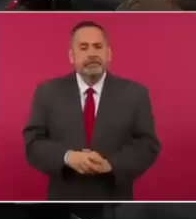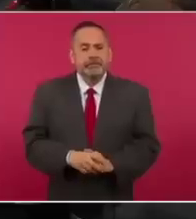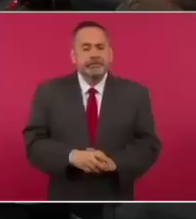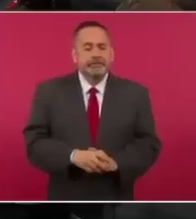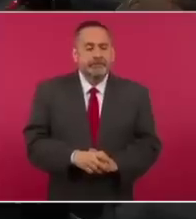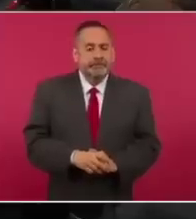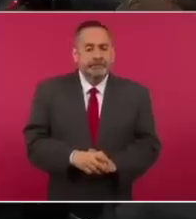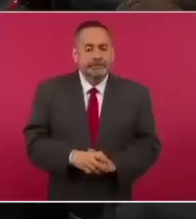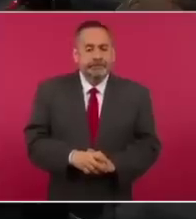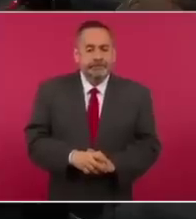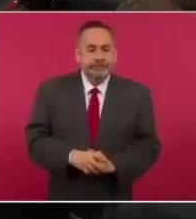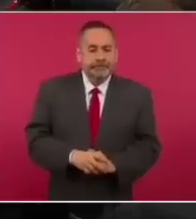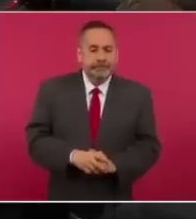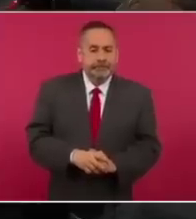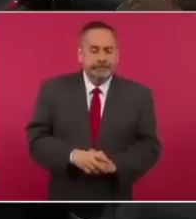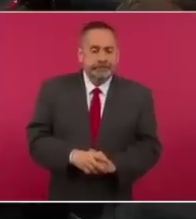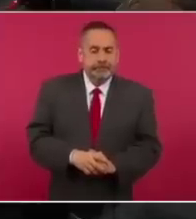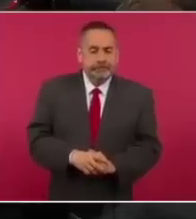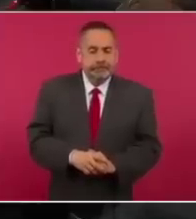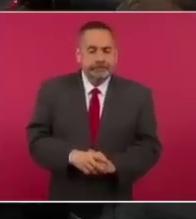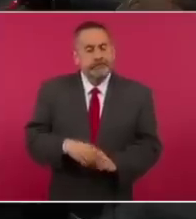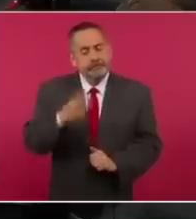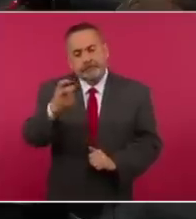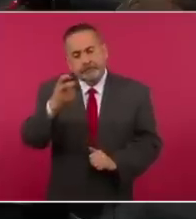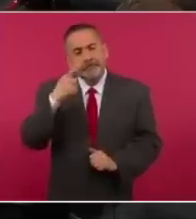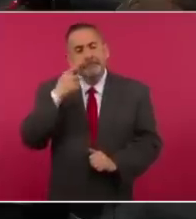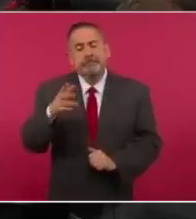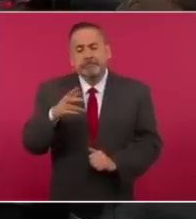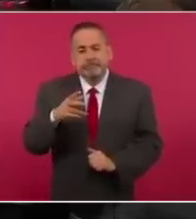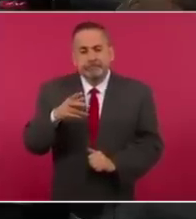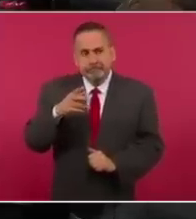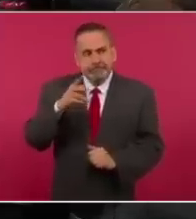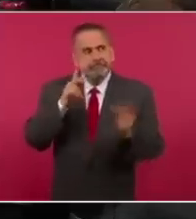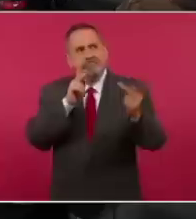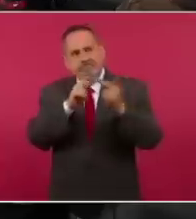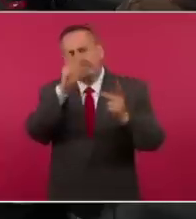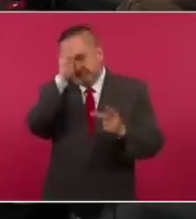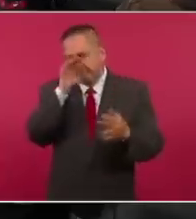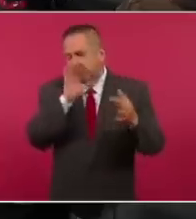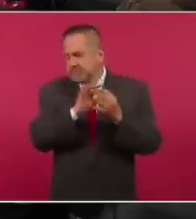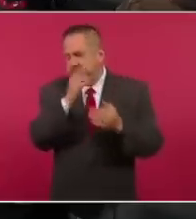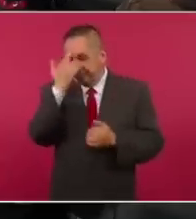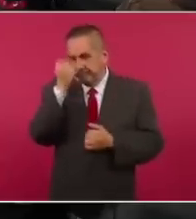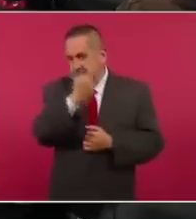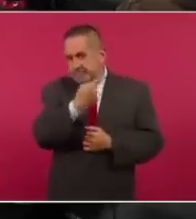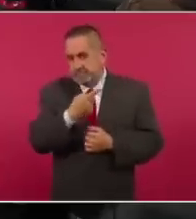Y en eso hay cada vez más coincidencias.